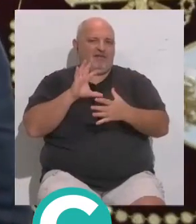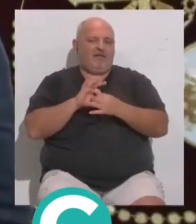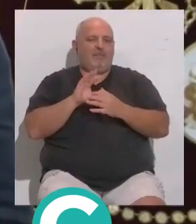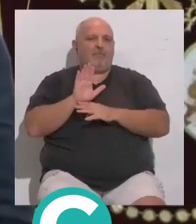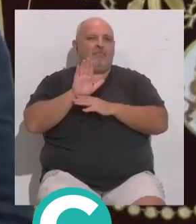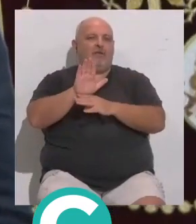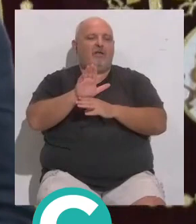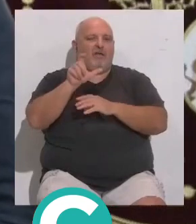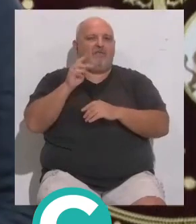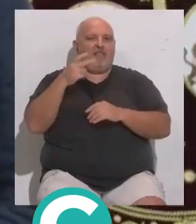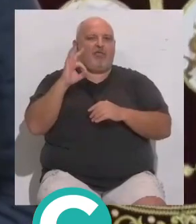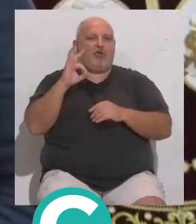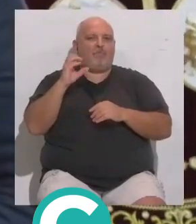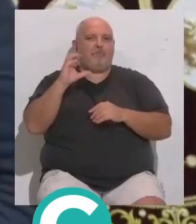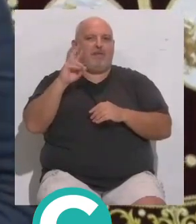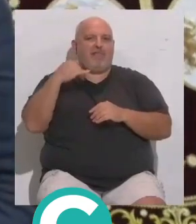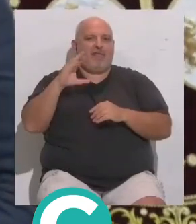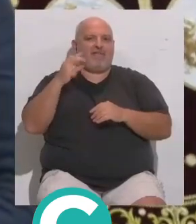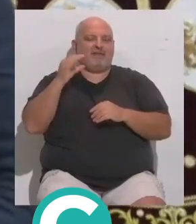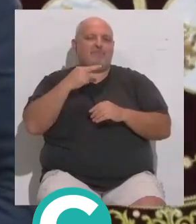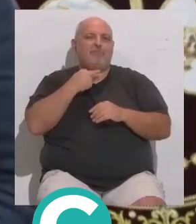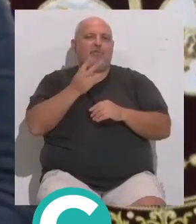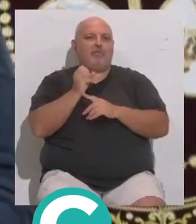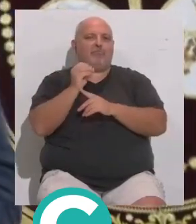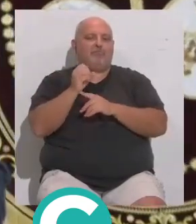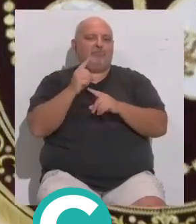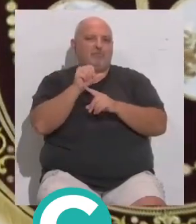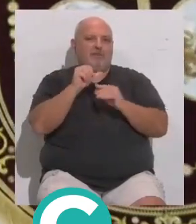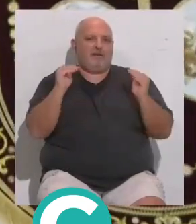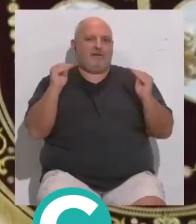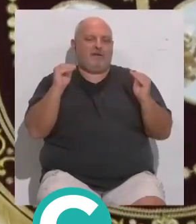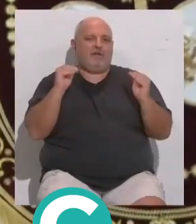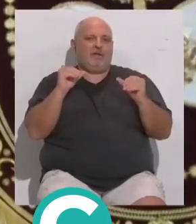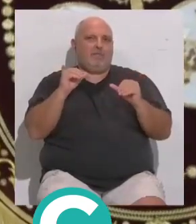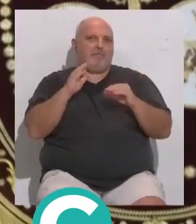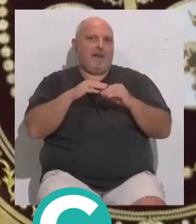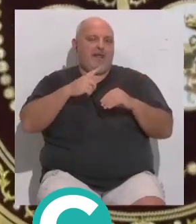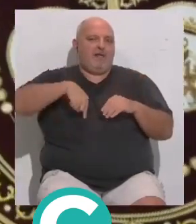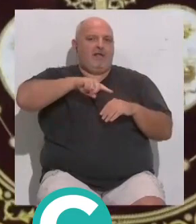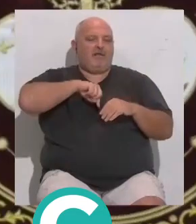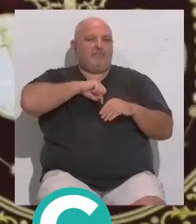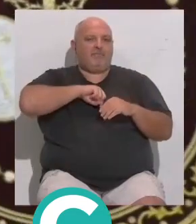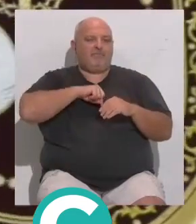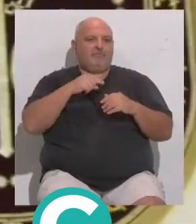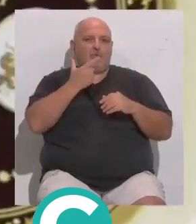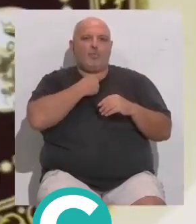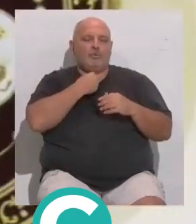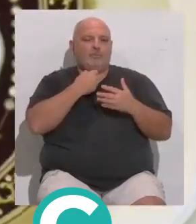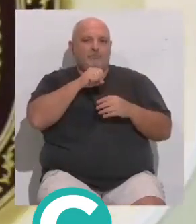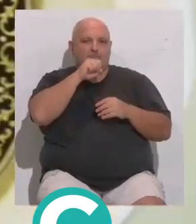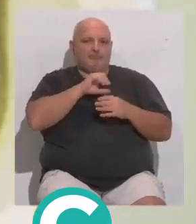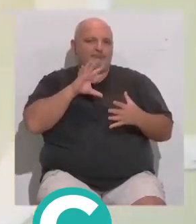oficial de Fernando Pérez Cabrales como vocero de la semana más corta del año, al menos para los que viven durante todo el año las